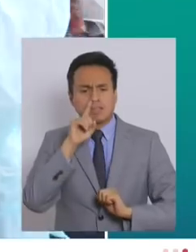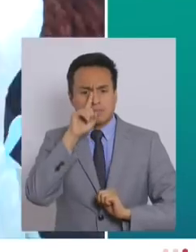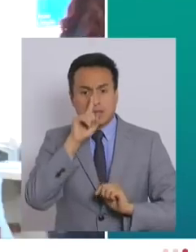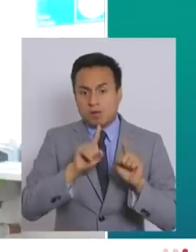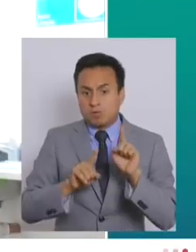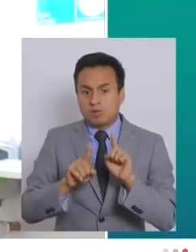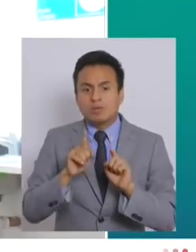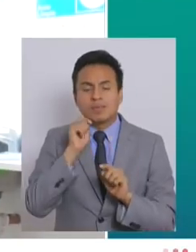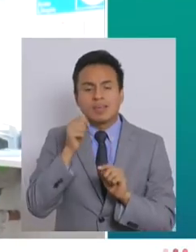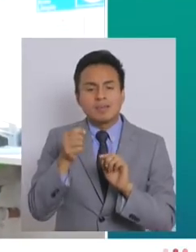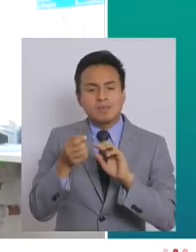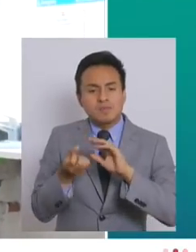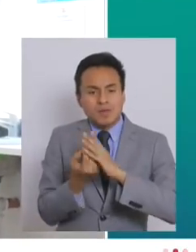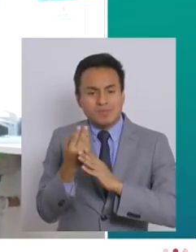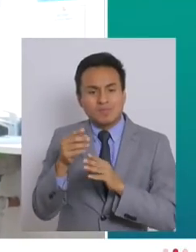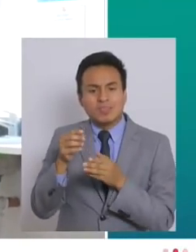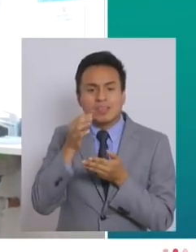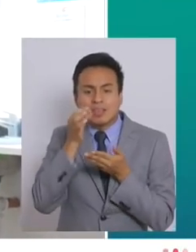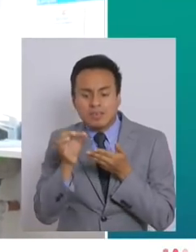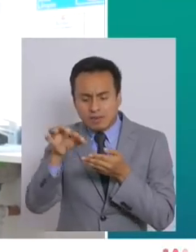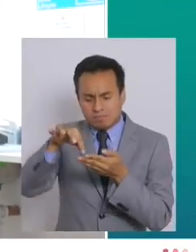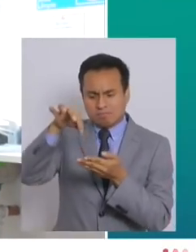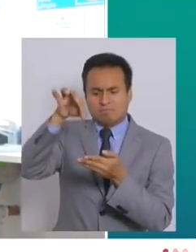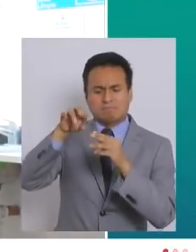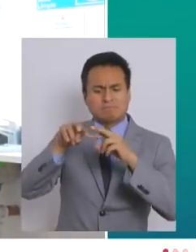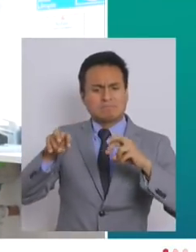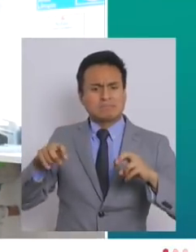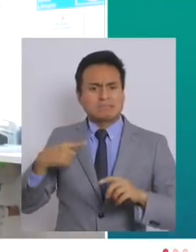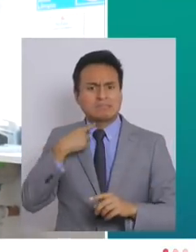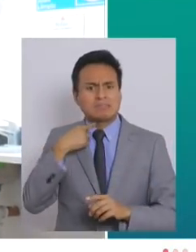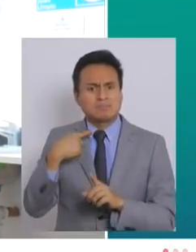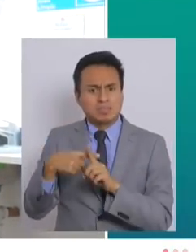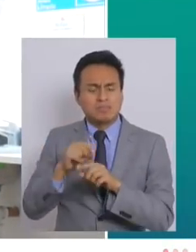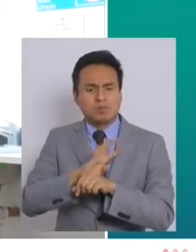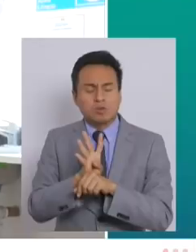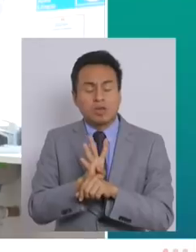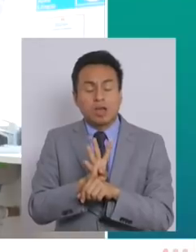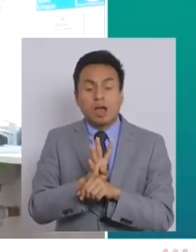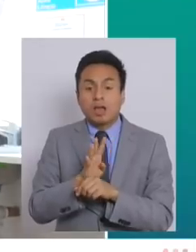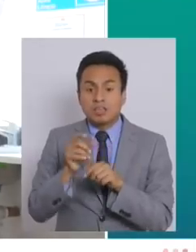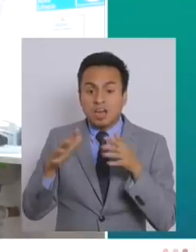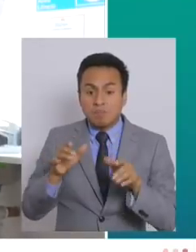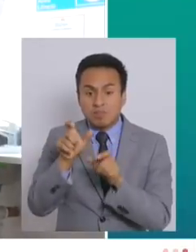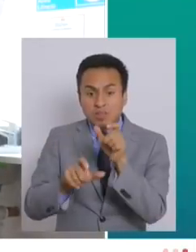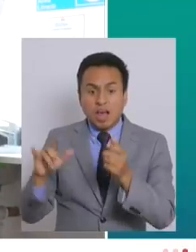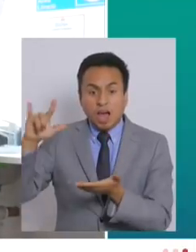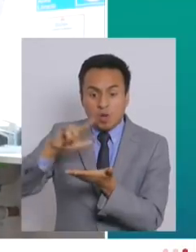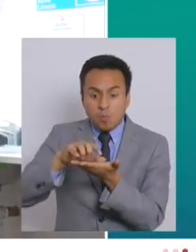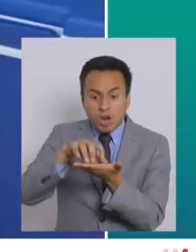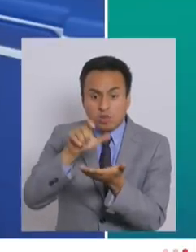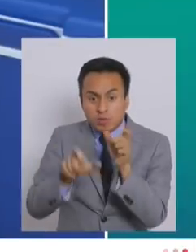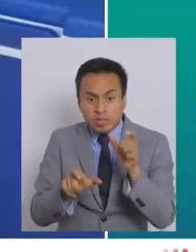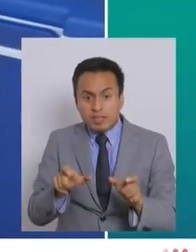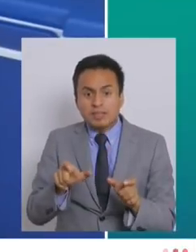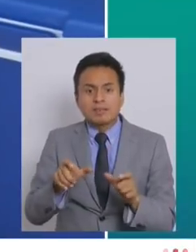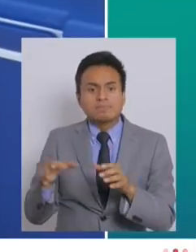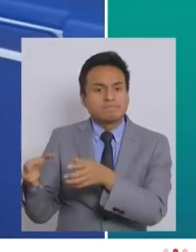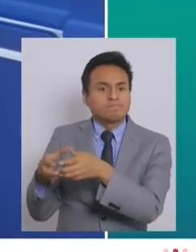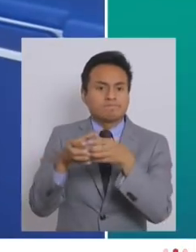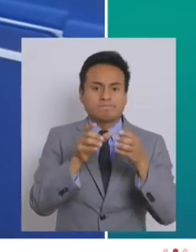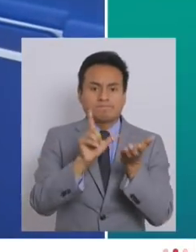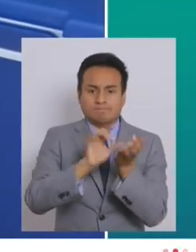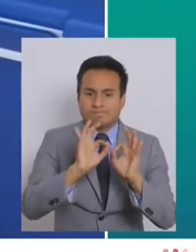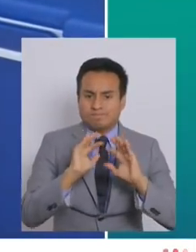través de esta metodología todas las personas que han salido positivo en el aeropuerto se han trasladado a residencias sanitarias y también